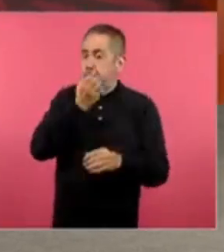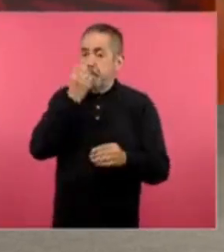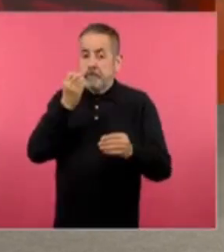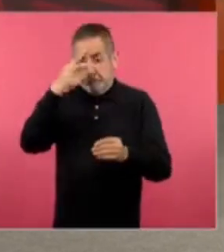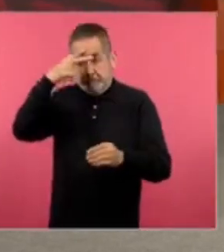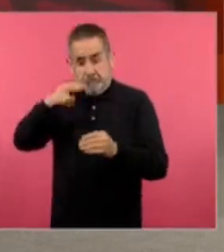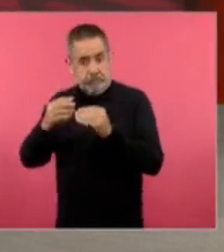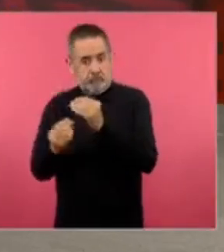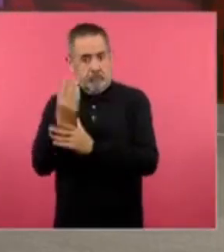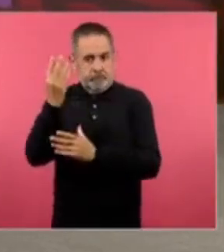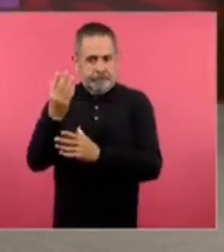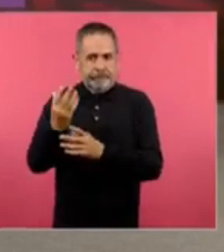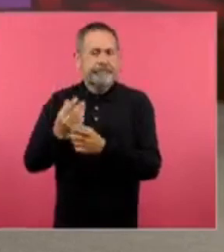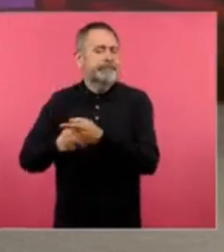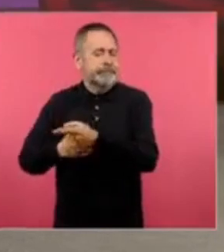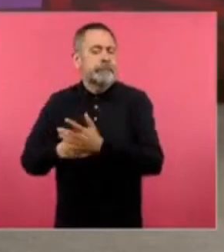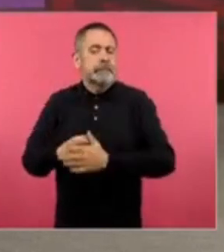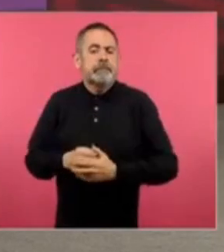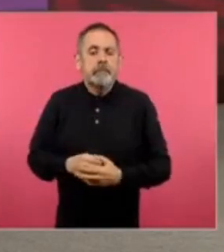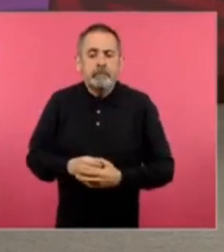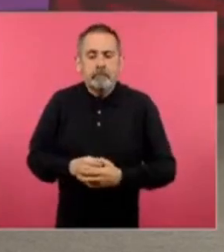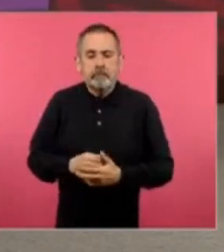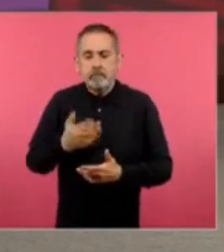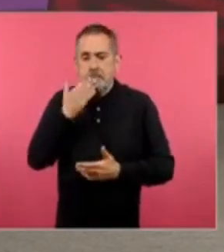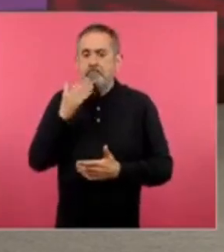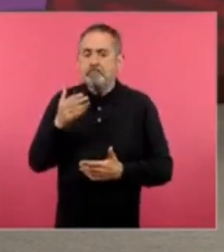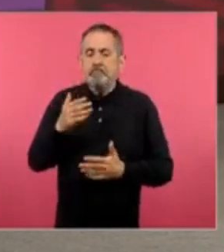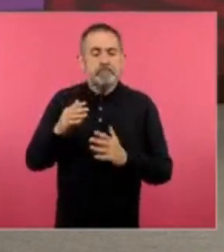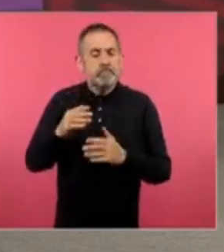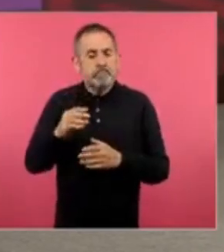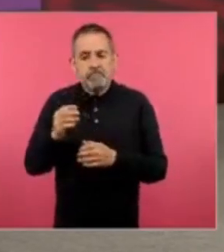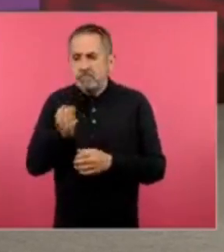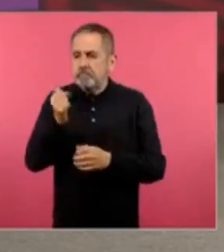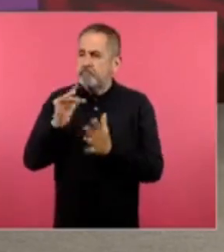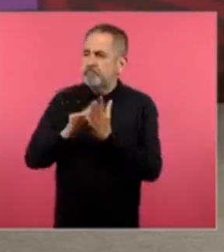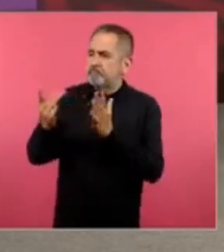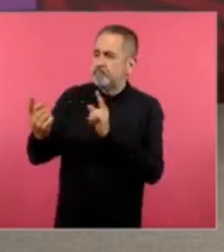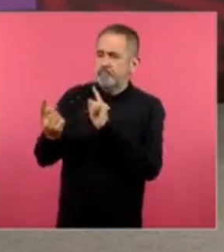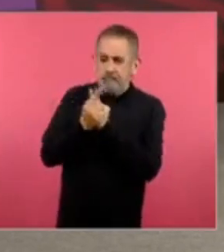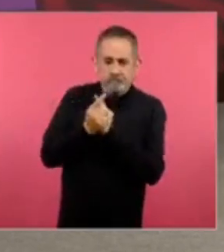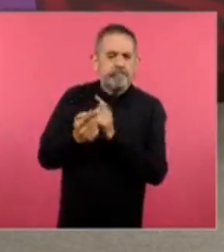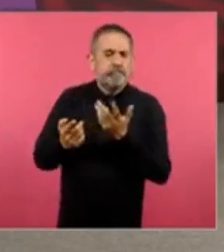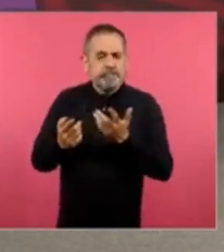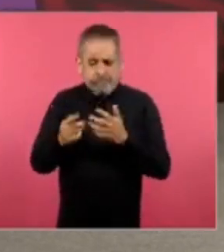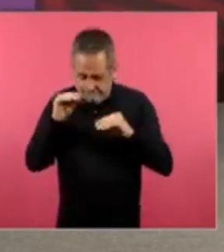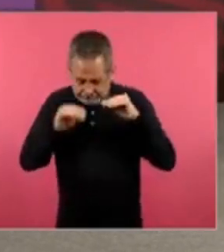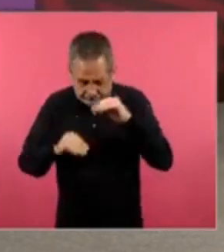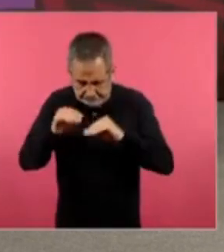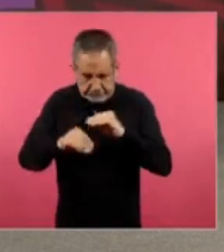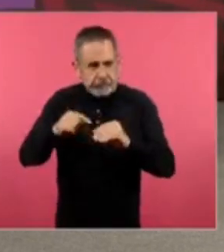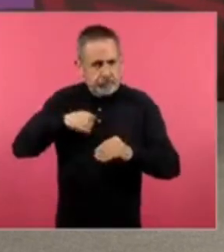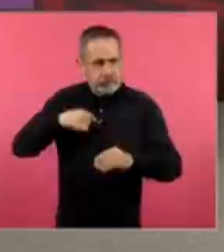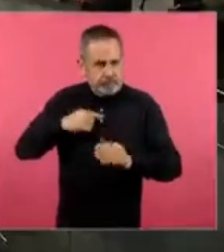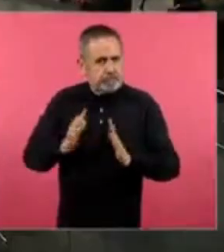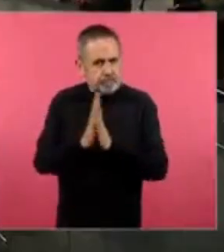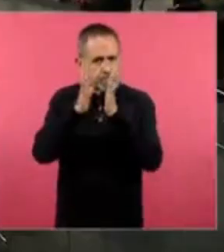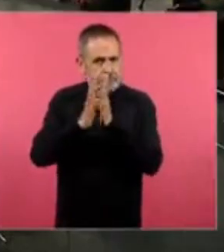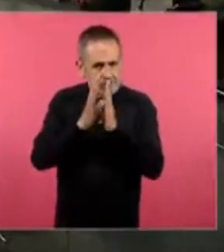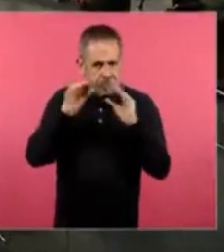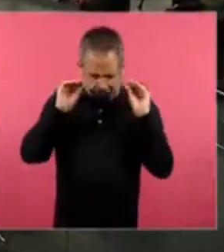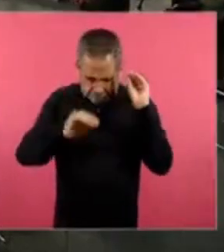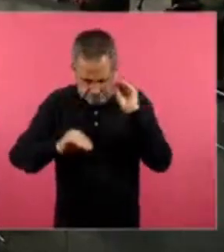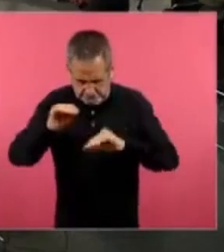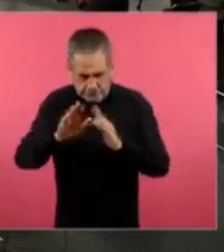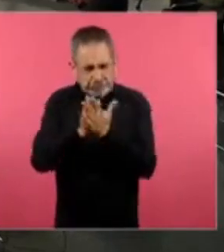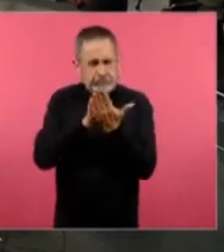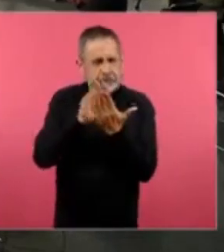generó, pues afortunadamente pudimos participar en la elaboración de los libros de texto gratuitos. A partir de